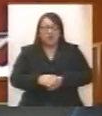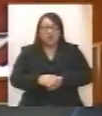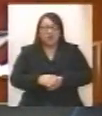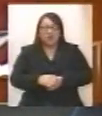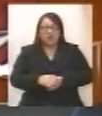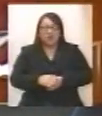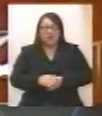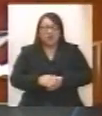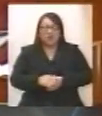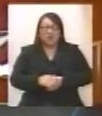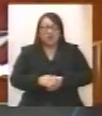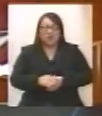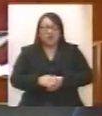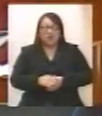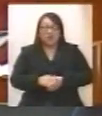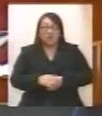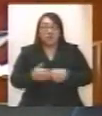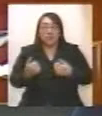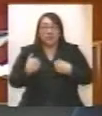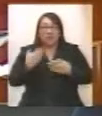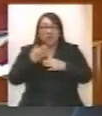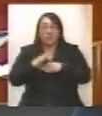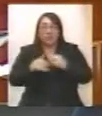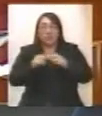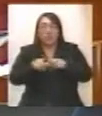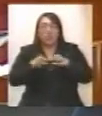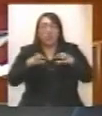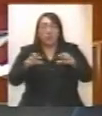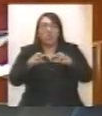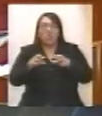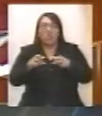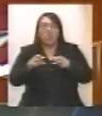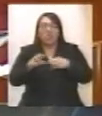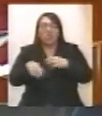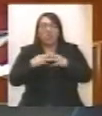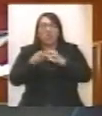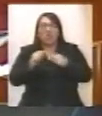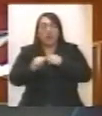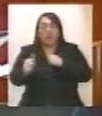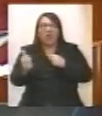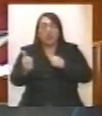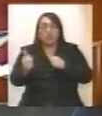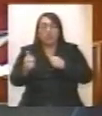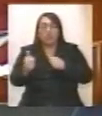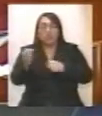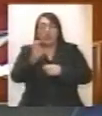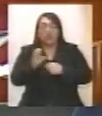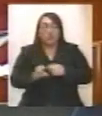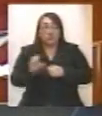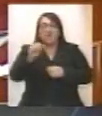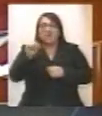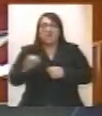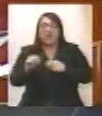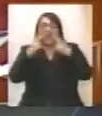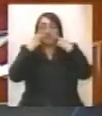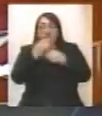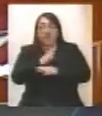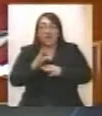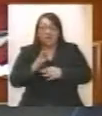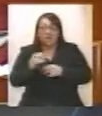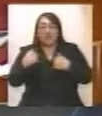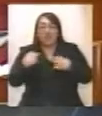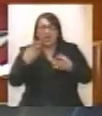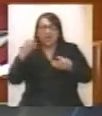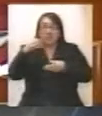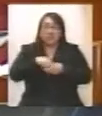Tenemos el deber de acercar el Estado a cada pueblo recóndito. Todos los pueblos de la costa, sierra y selva deben